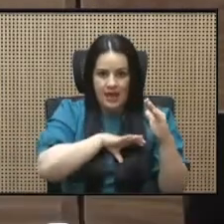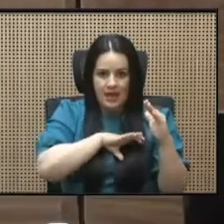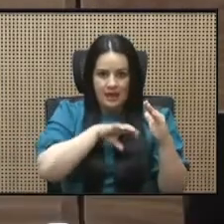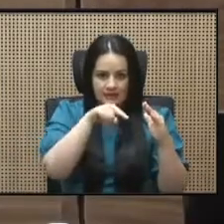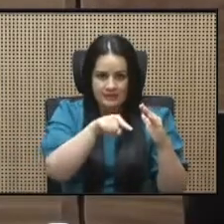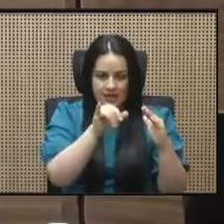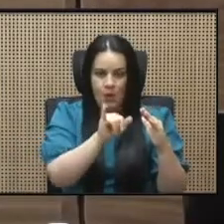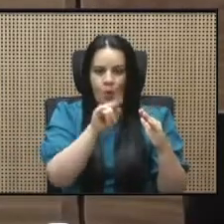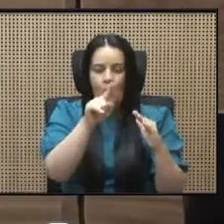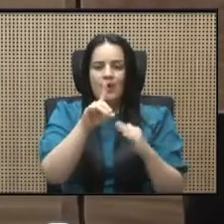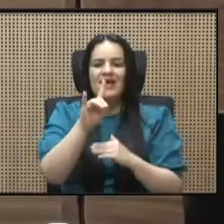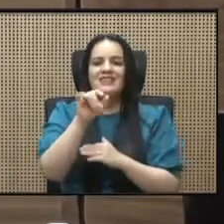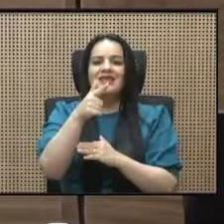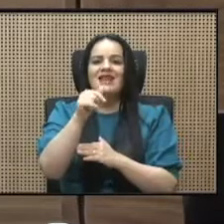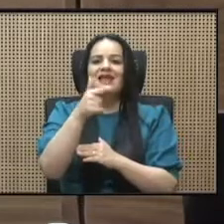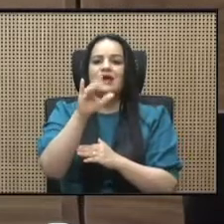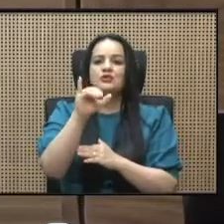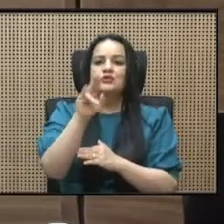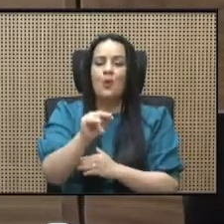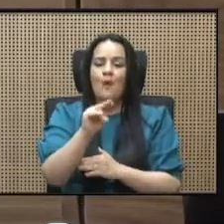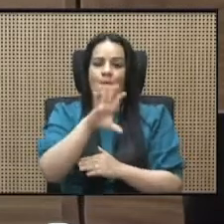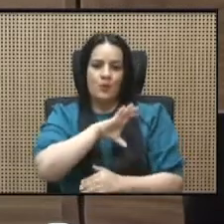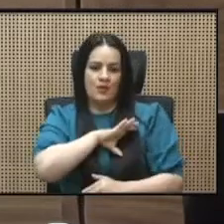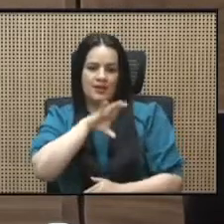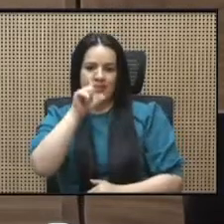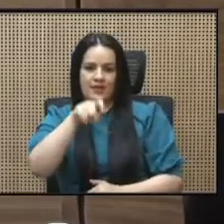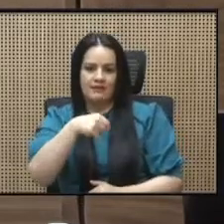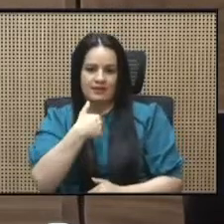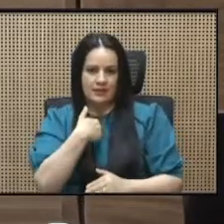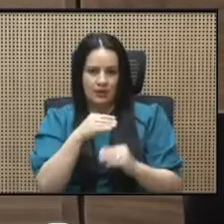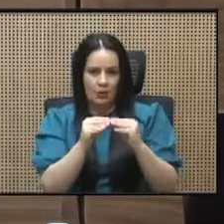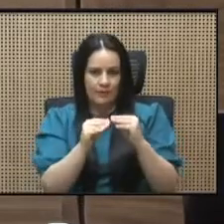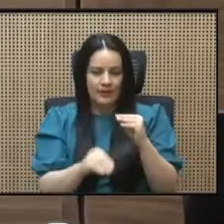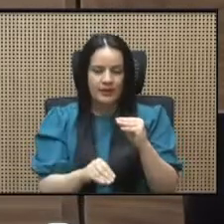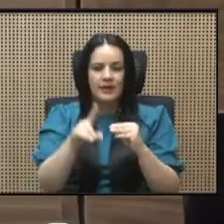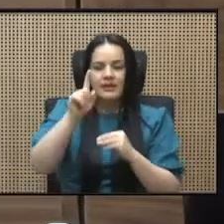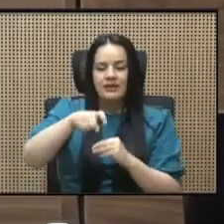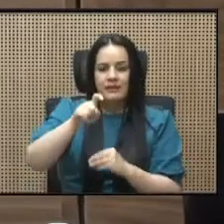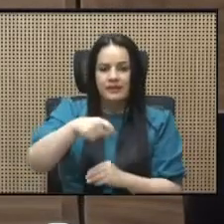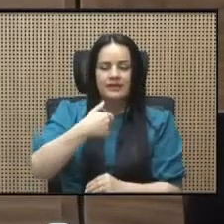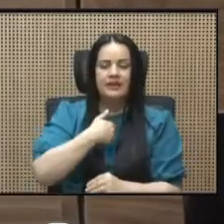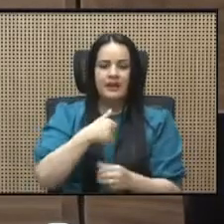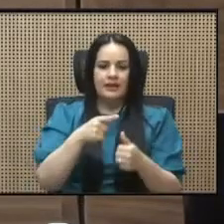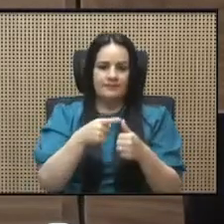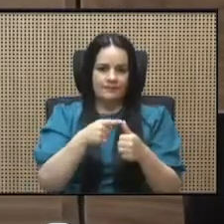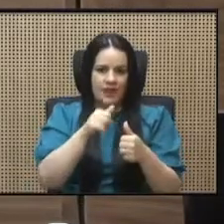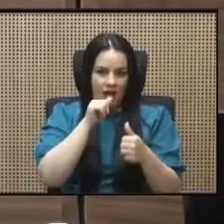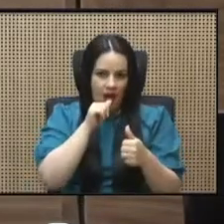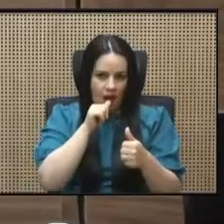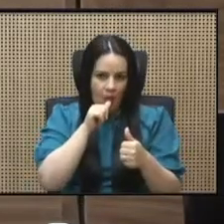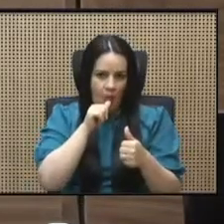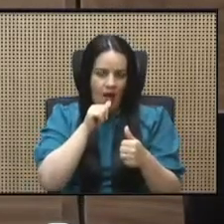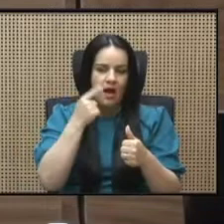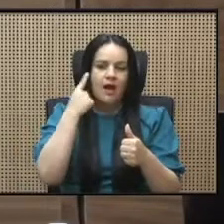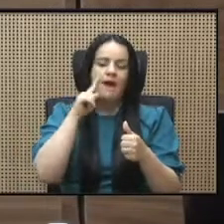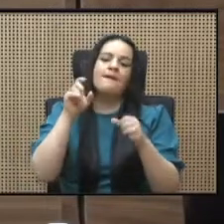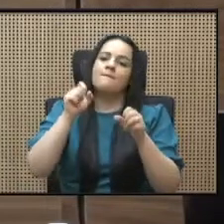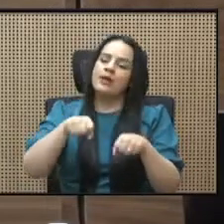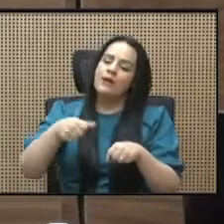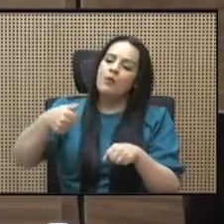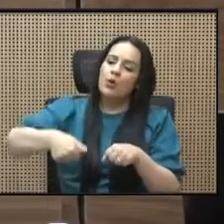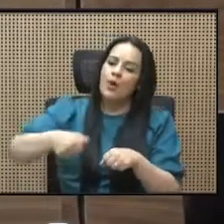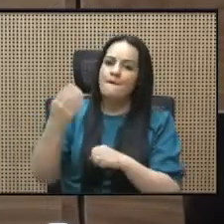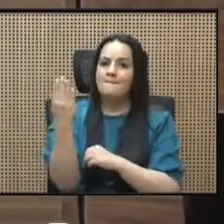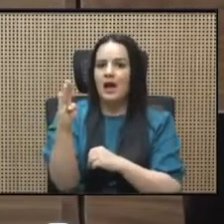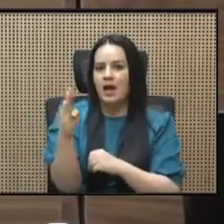Una delegación policial tiene que tener lo mínimo, tiene que tener agua para poder bajar los inodoros, tiene que tener